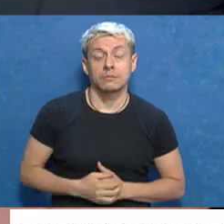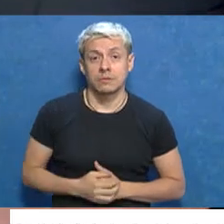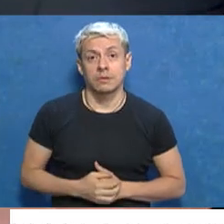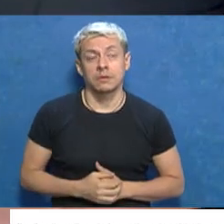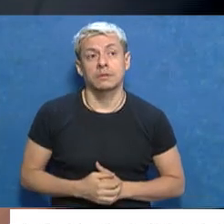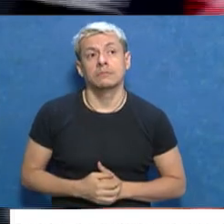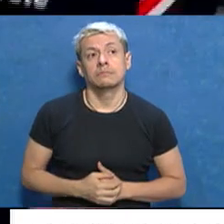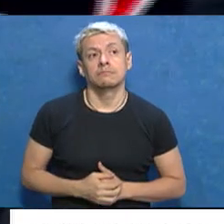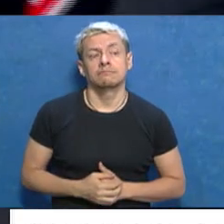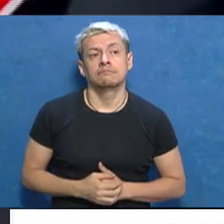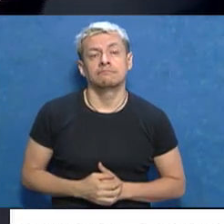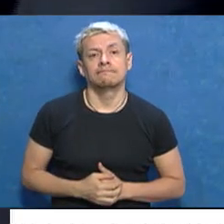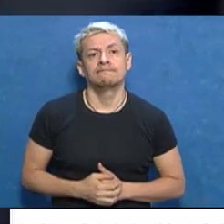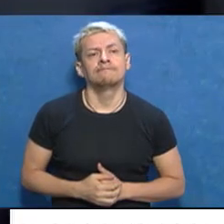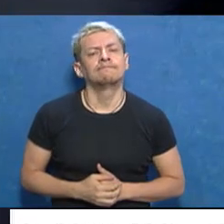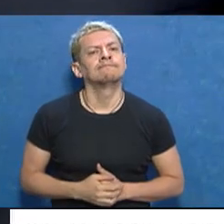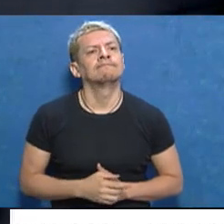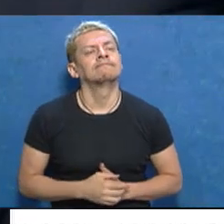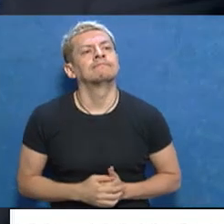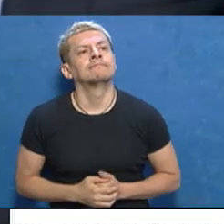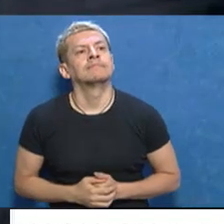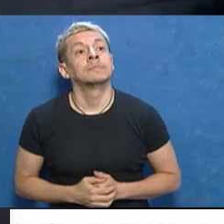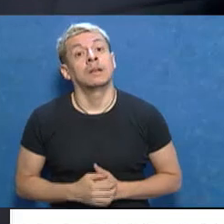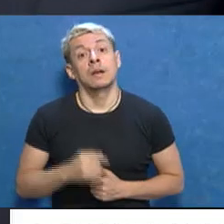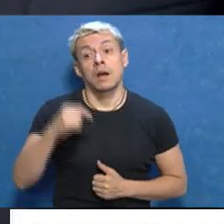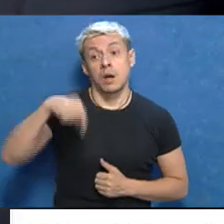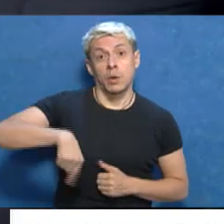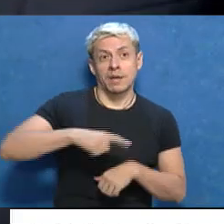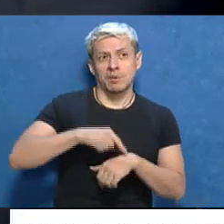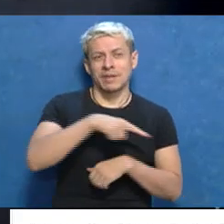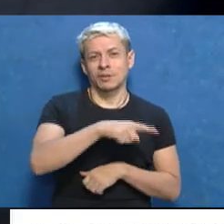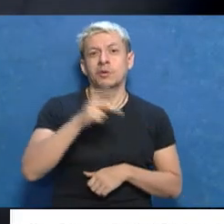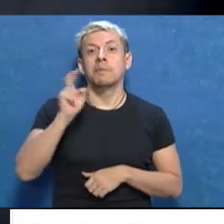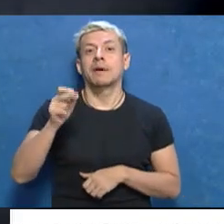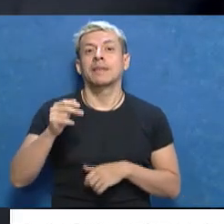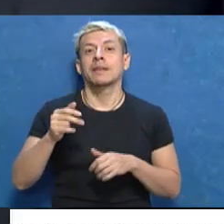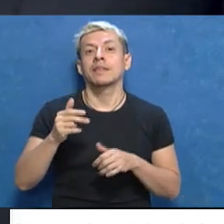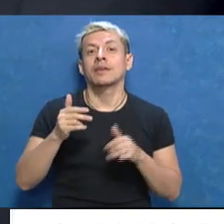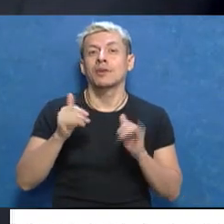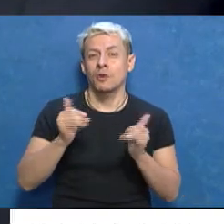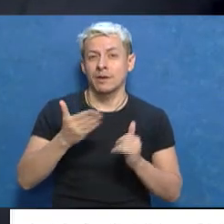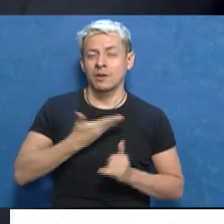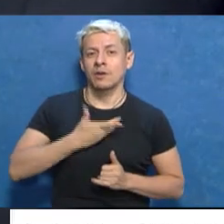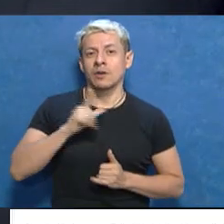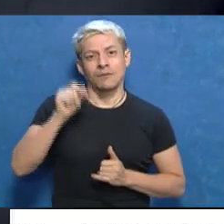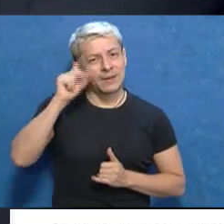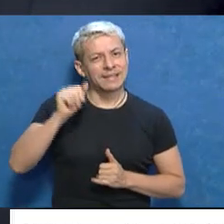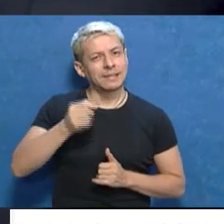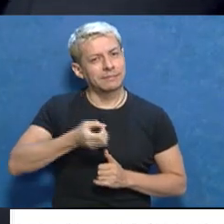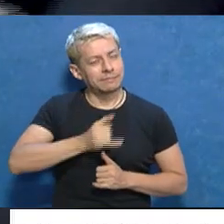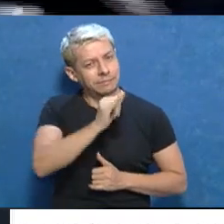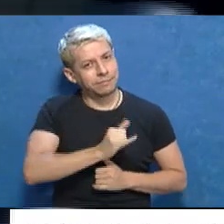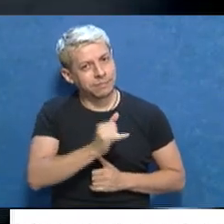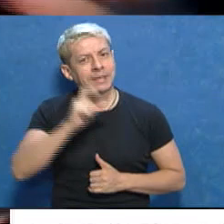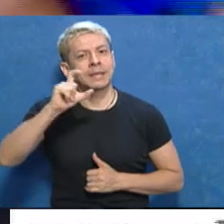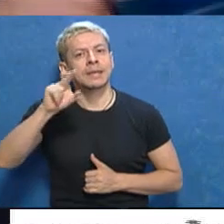Irónico. ¿Qué piensa de las declaraciones del jefe? En este momento están los papás de Florencia haciendo declaraciones, Cristina y José.